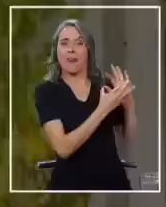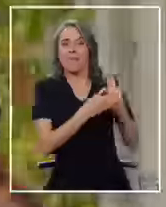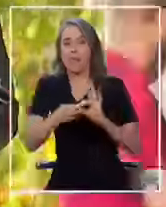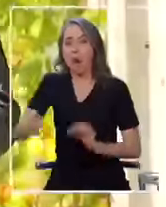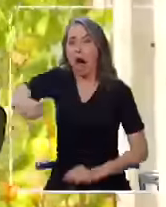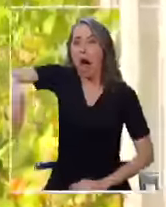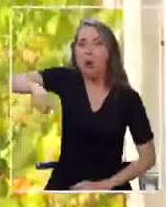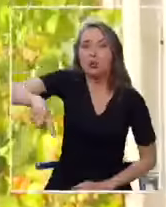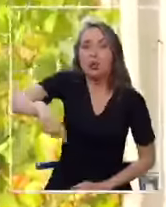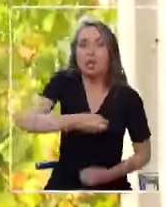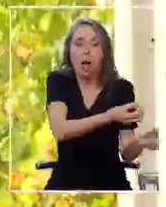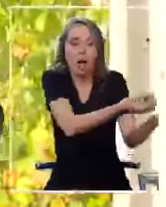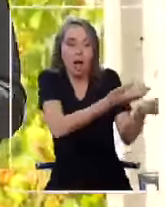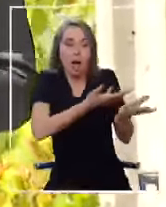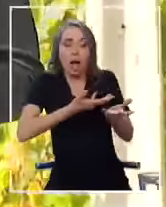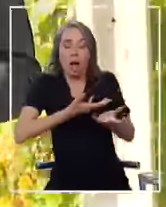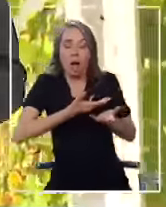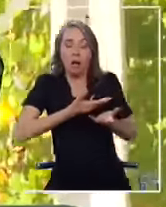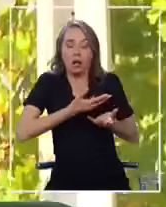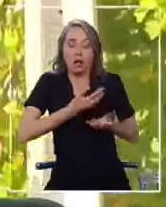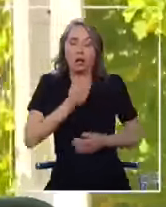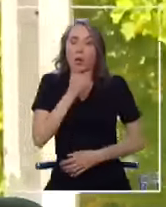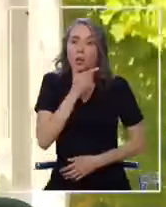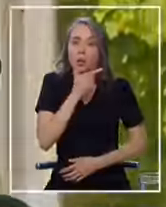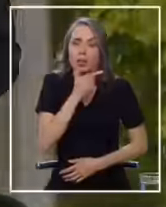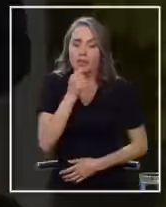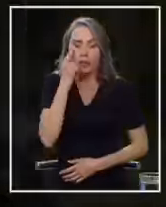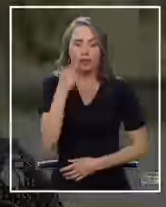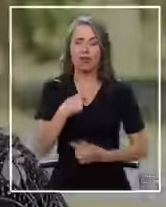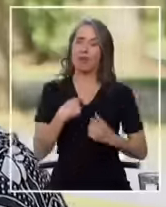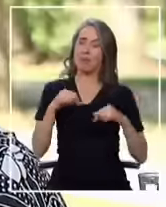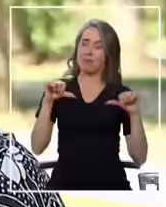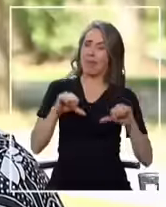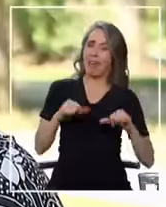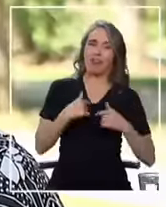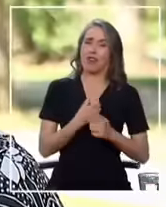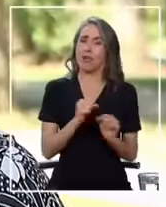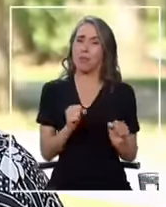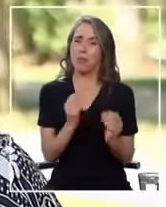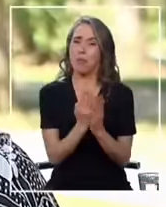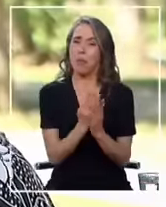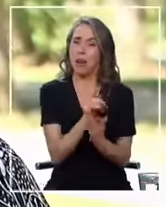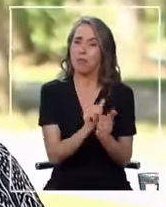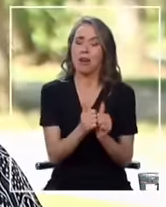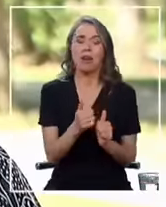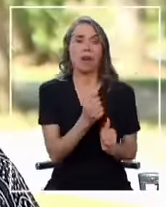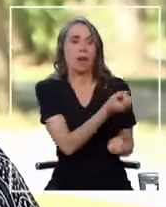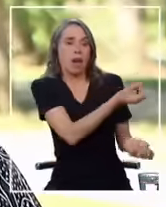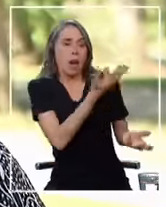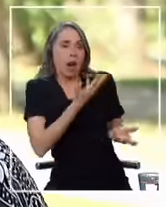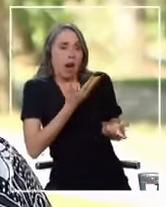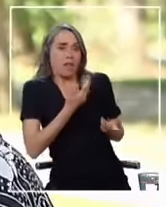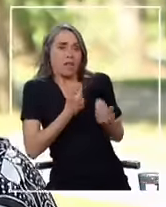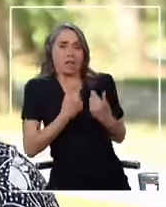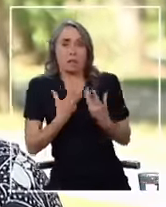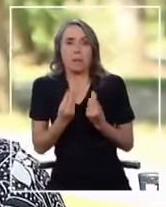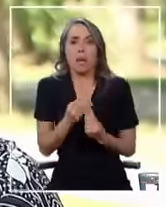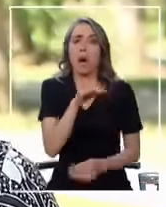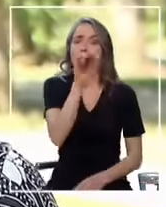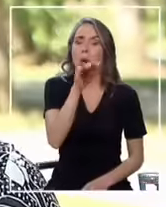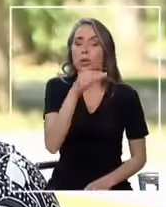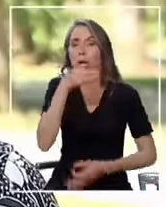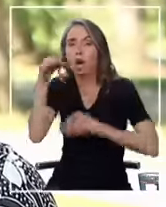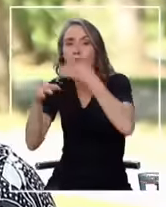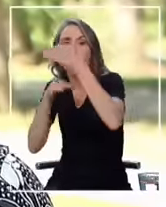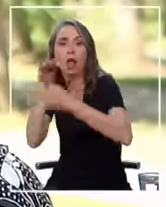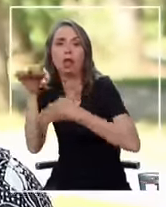nosotros. Esa experiencia le hizo cuestionarse incluso sus aptitudes. Uno mismo tiene como miedo de decir, oye, me pasó